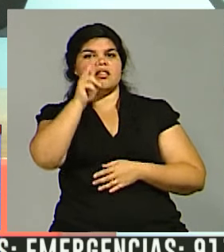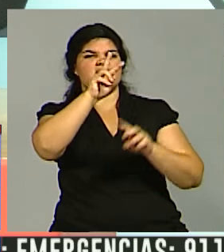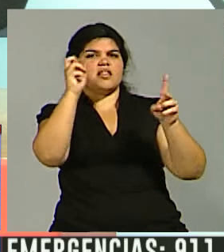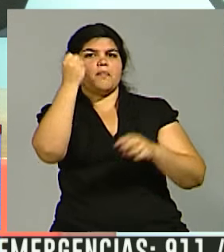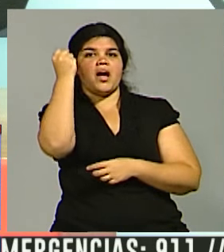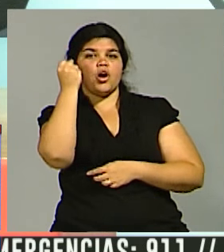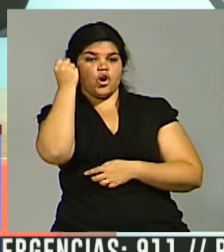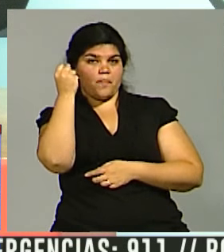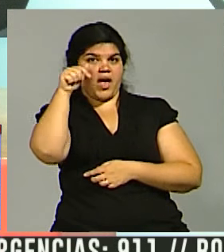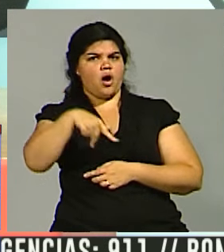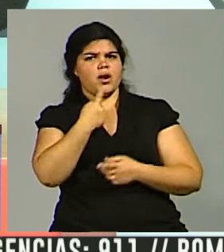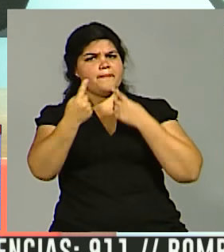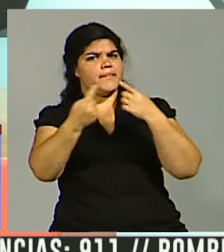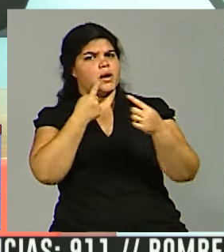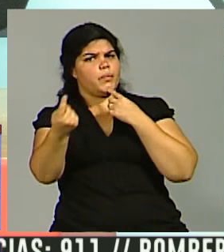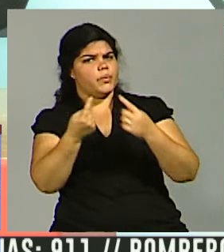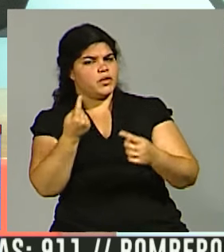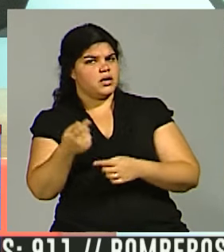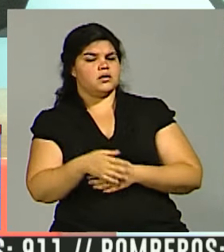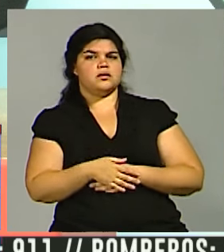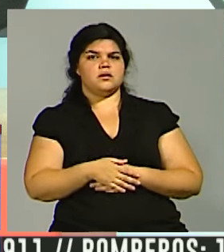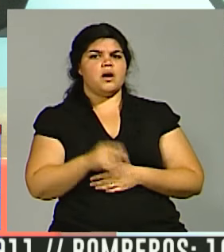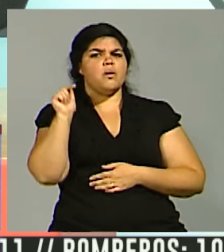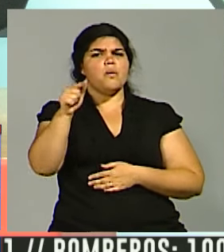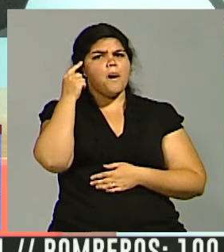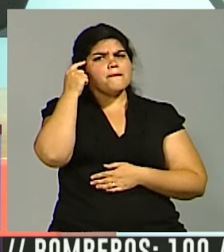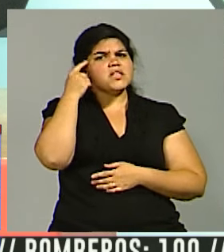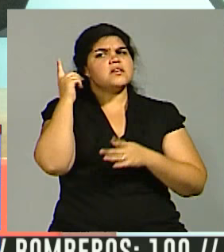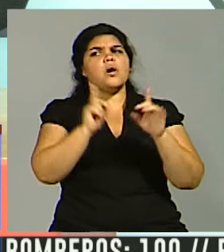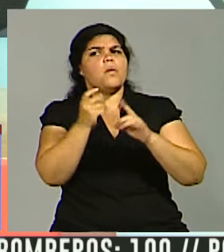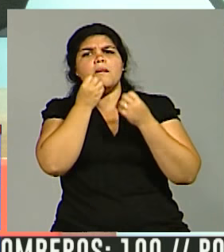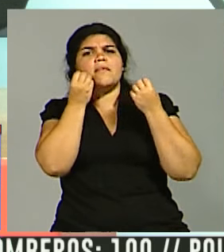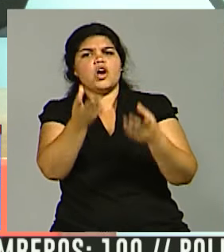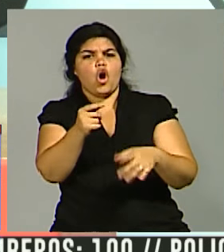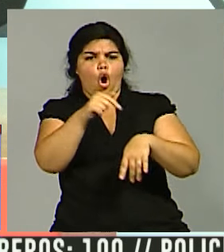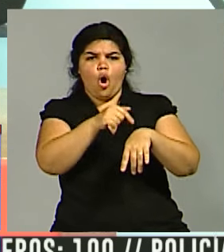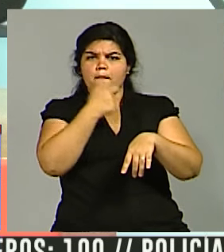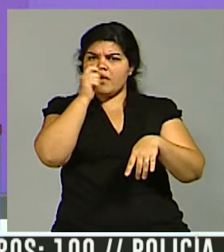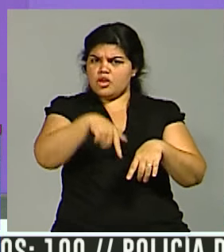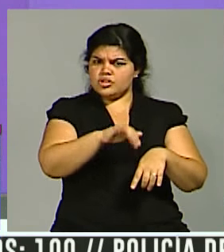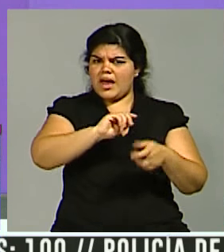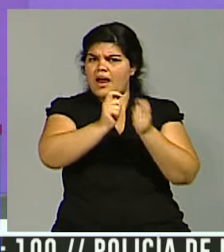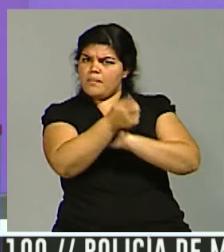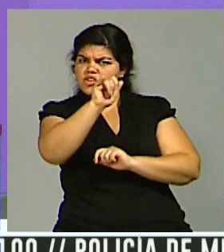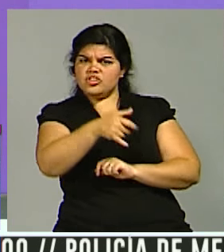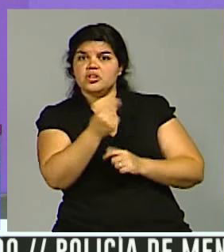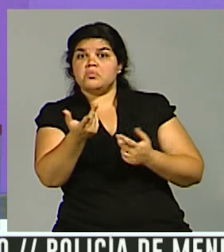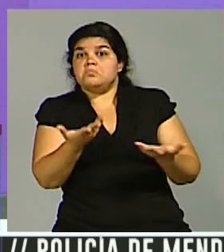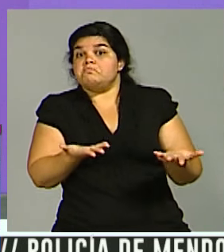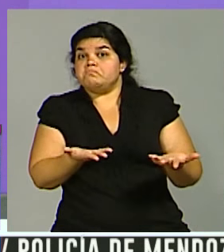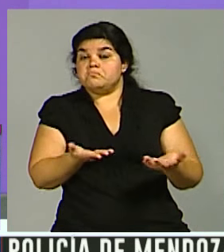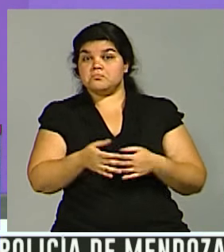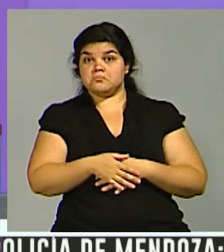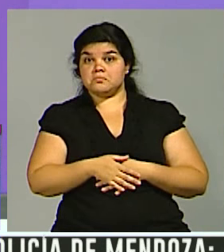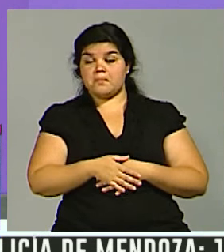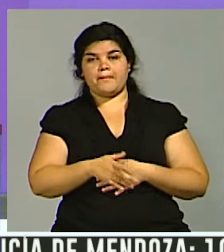bueno, de paso vamos a preguntarte a vos, ¿qué sería mejor, el cambio de horario para Mendoza o no? Bueno, en este sentido entiendo